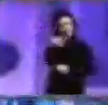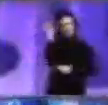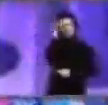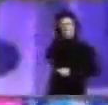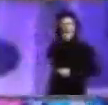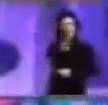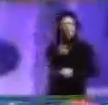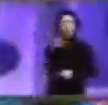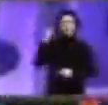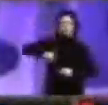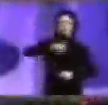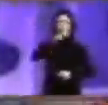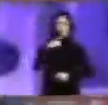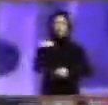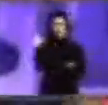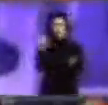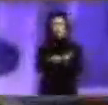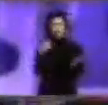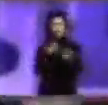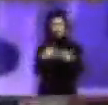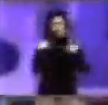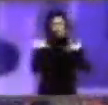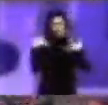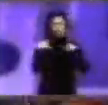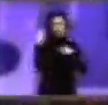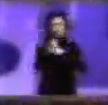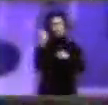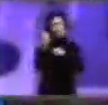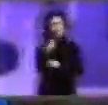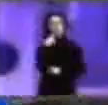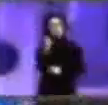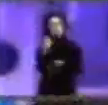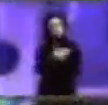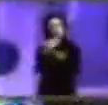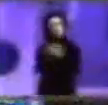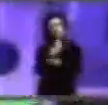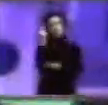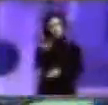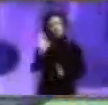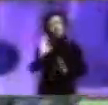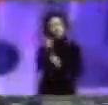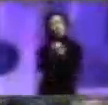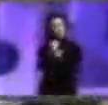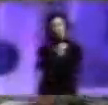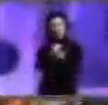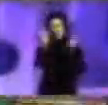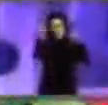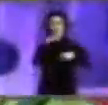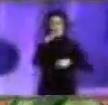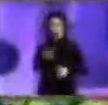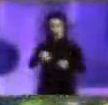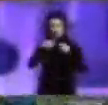con mi sudor. Y en la farmacia, más de lo mismo, no hay siquiera pa' preservativo.